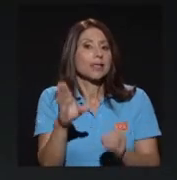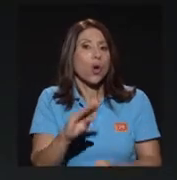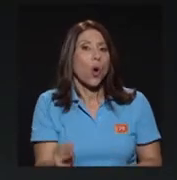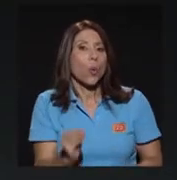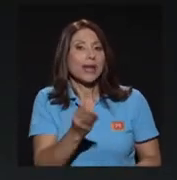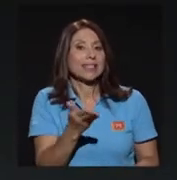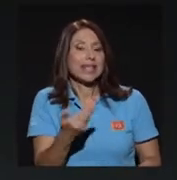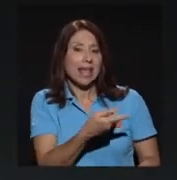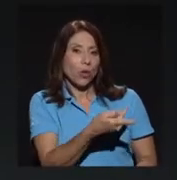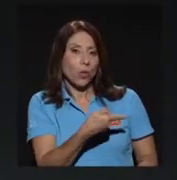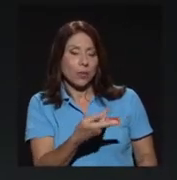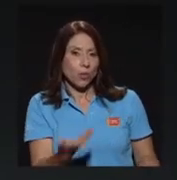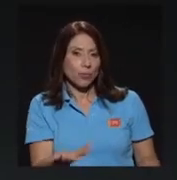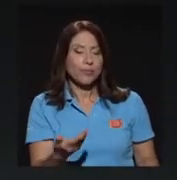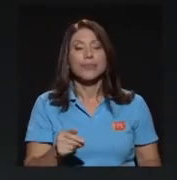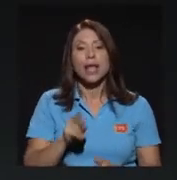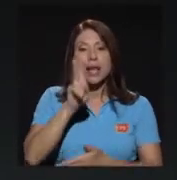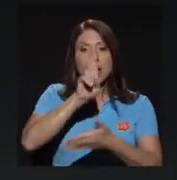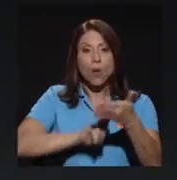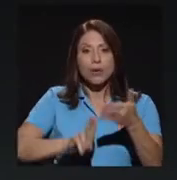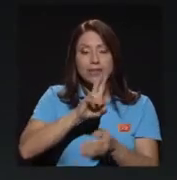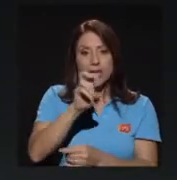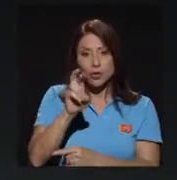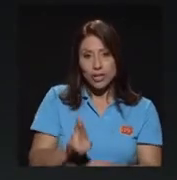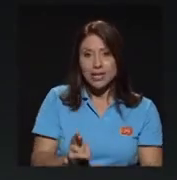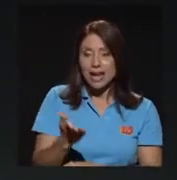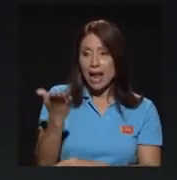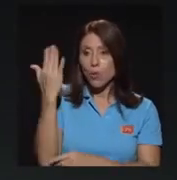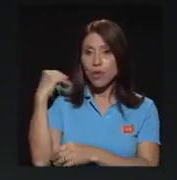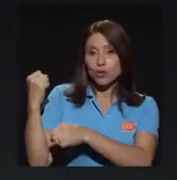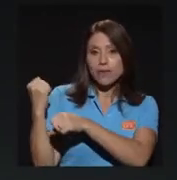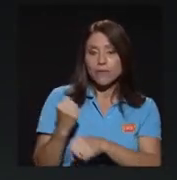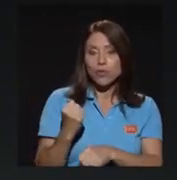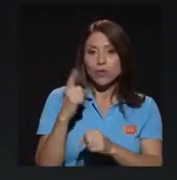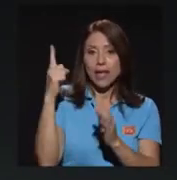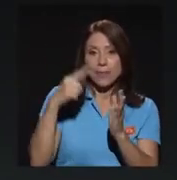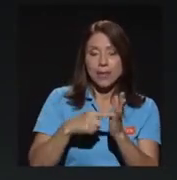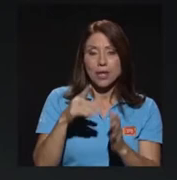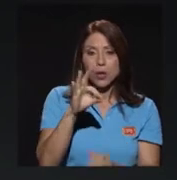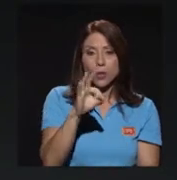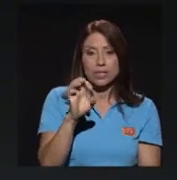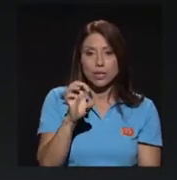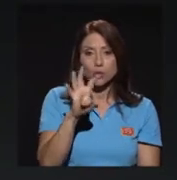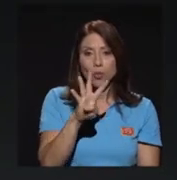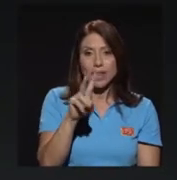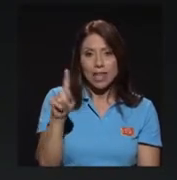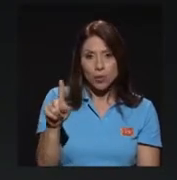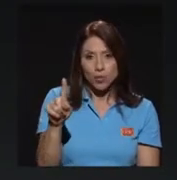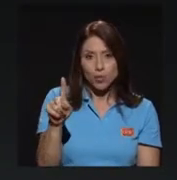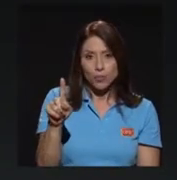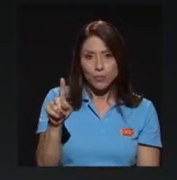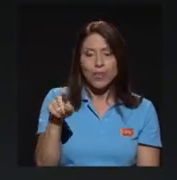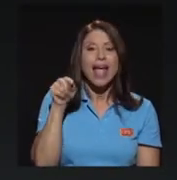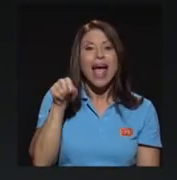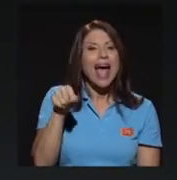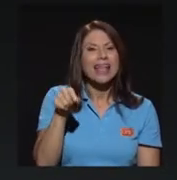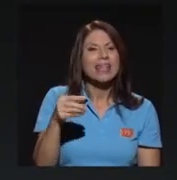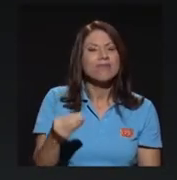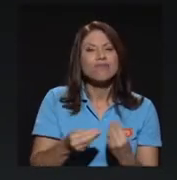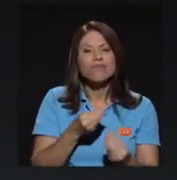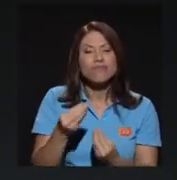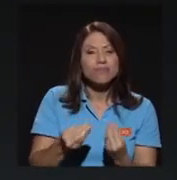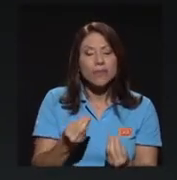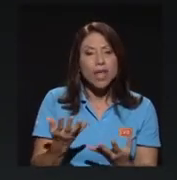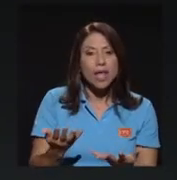en la universidad de costa rica cuando se funda en 1941 lo que se toma es varias